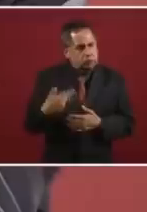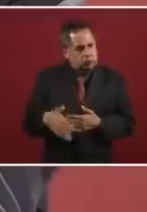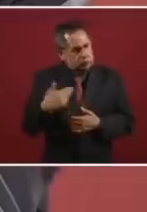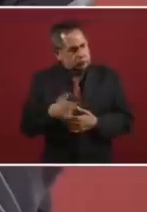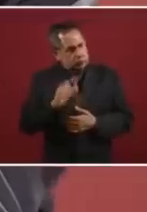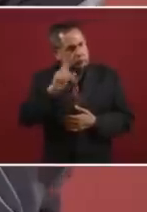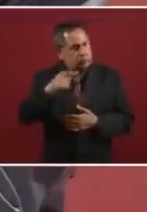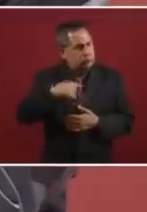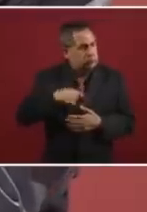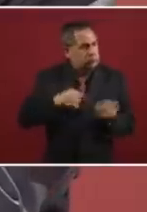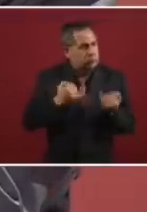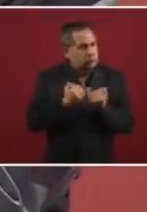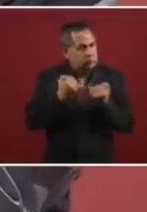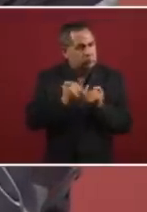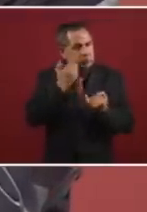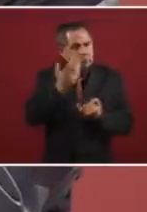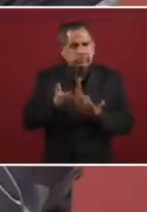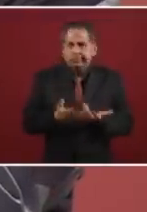dedicados